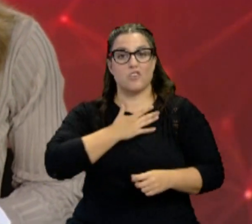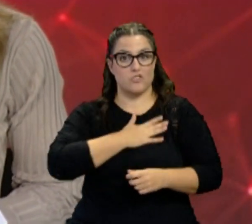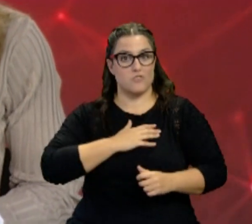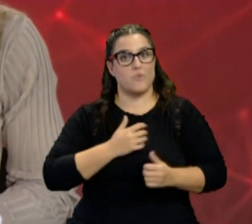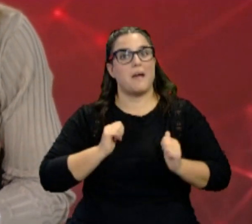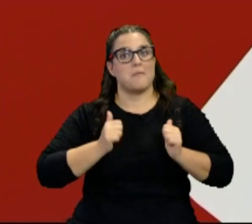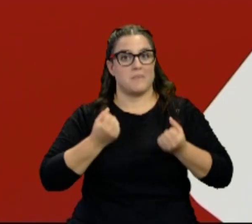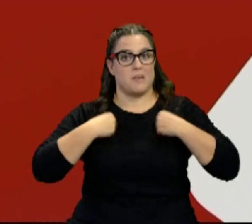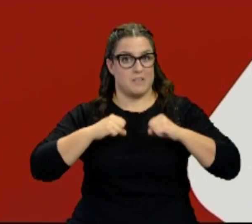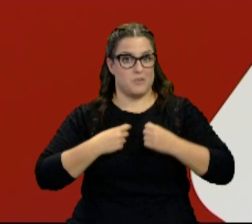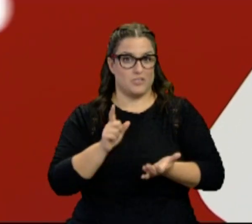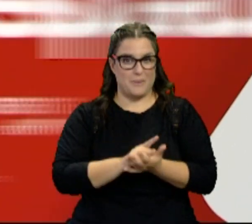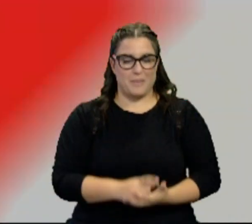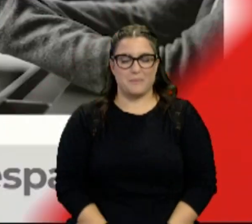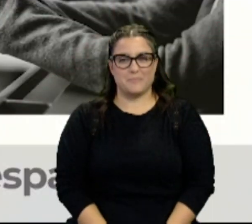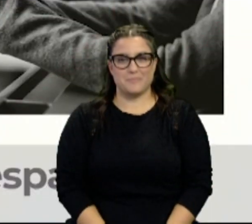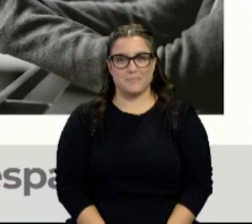entrenamiento.